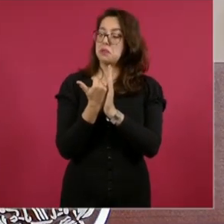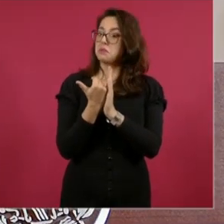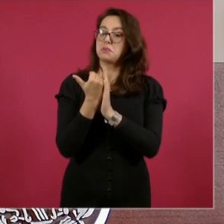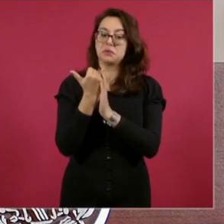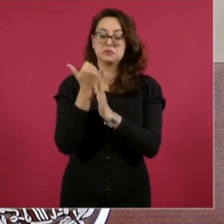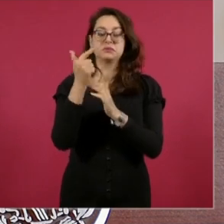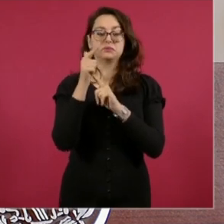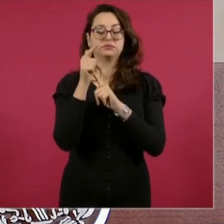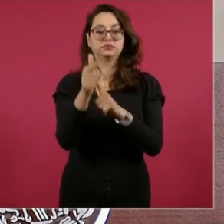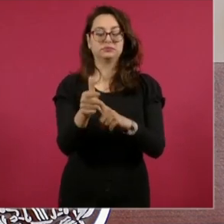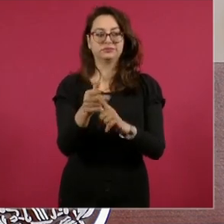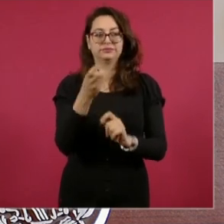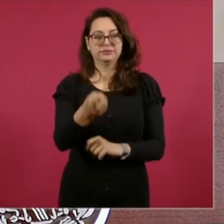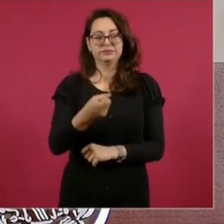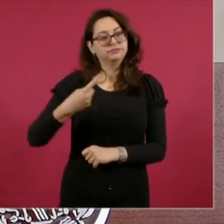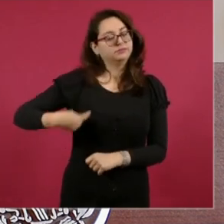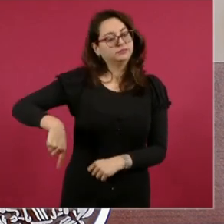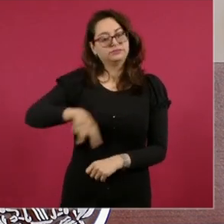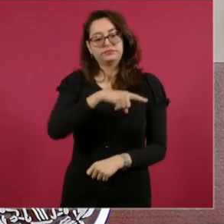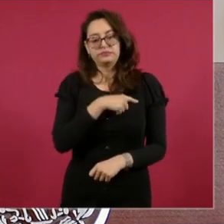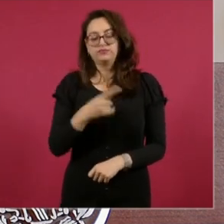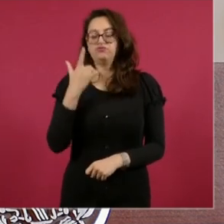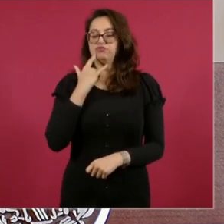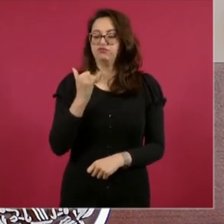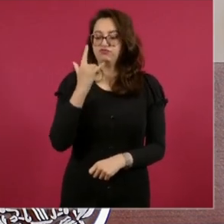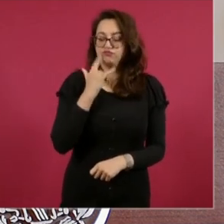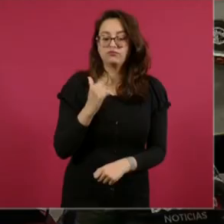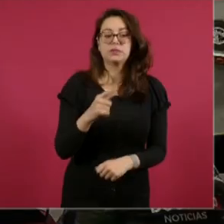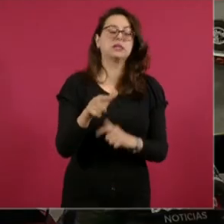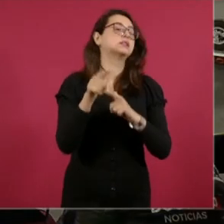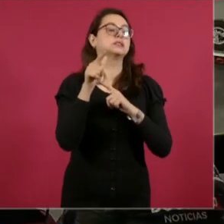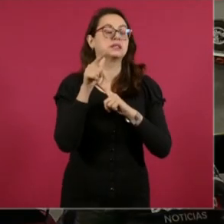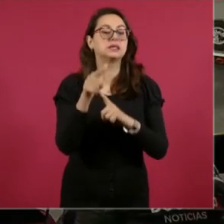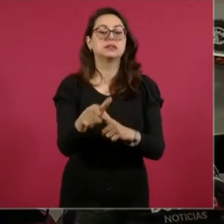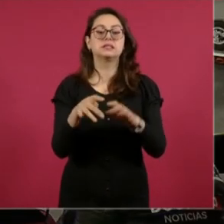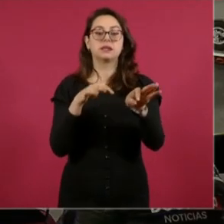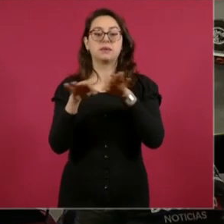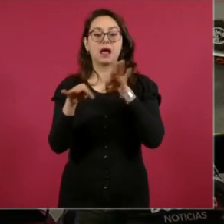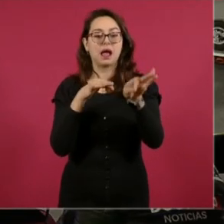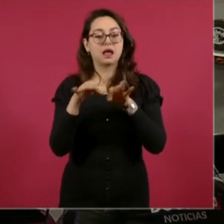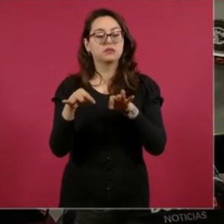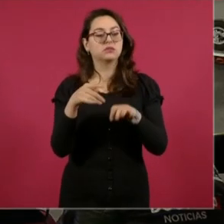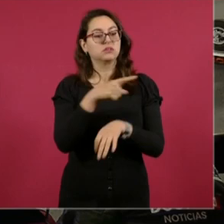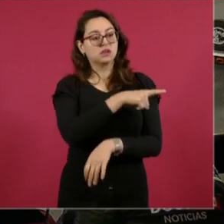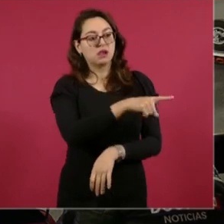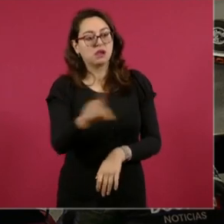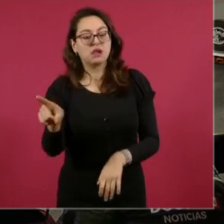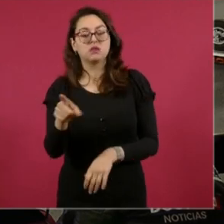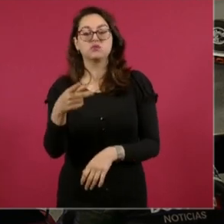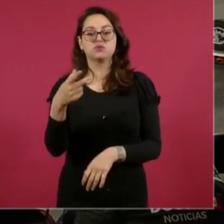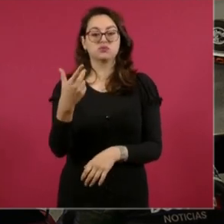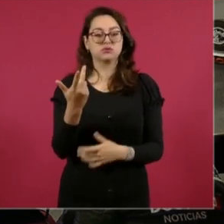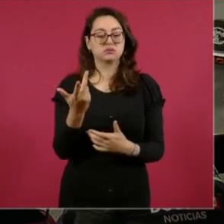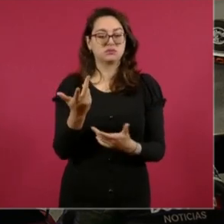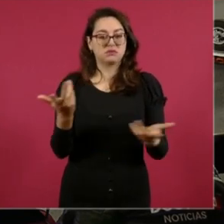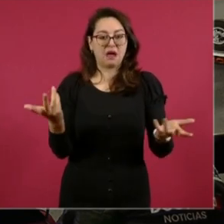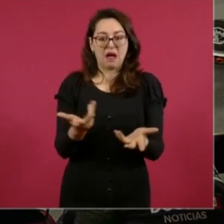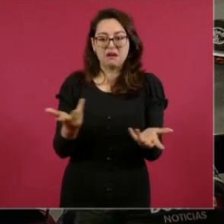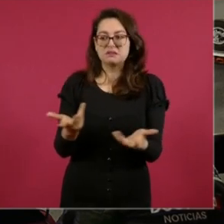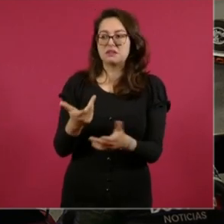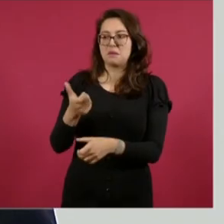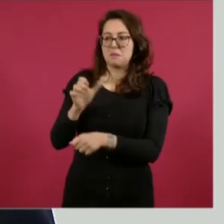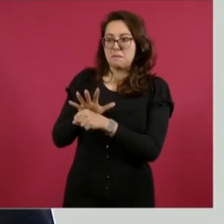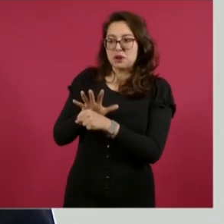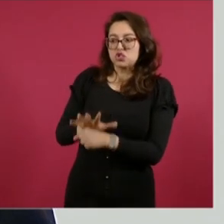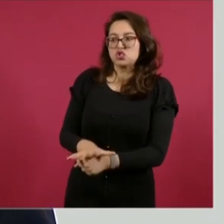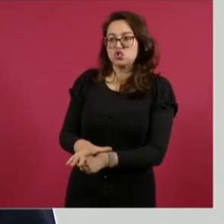México trabajamos para combatir la extorsión y también sancionar a las personas que incurren en este delito,